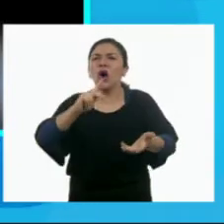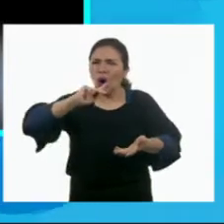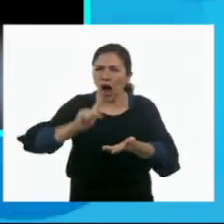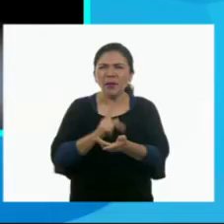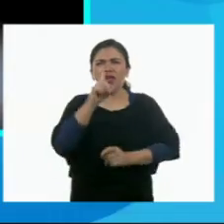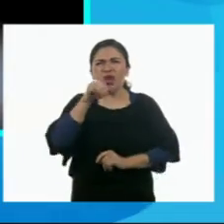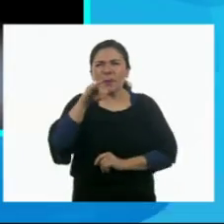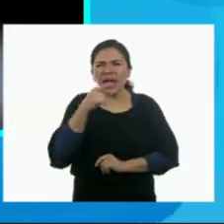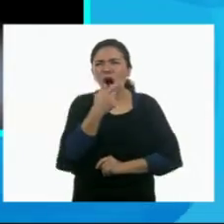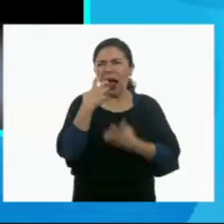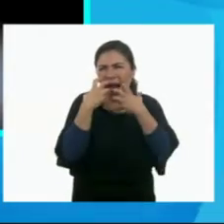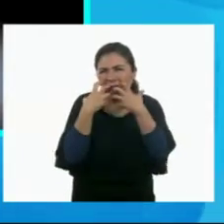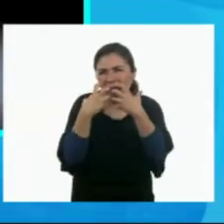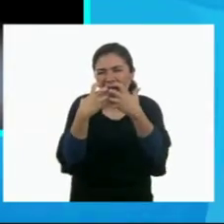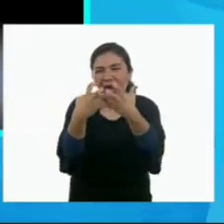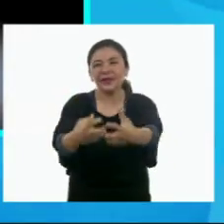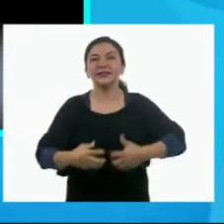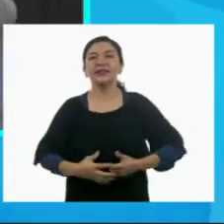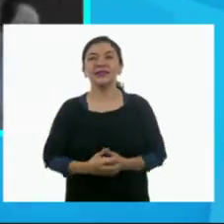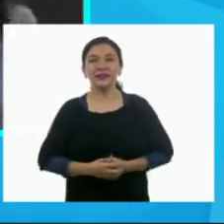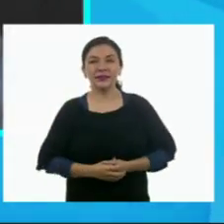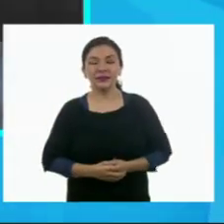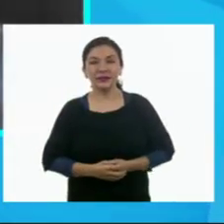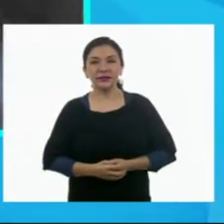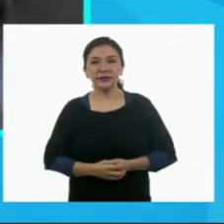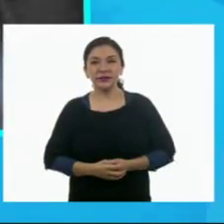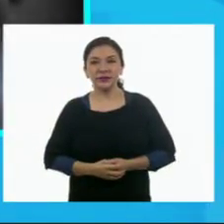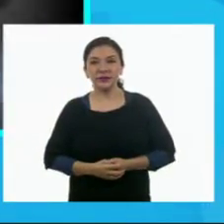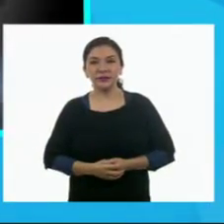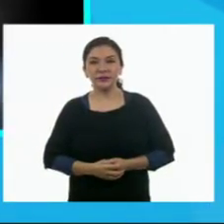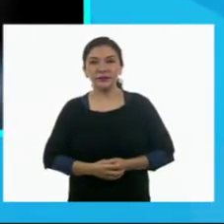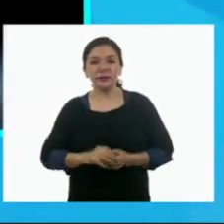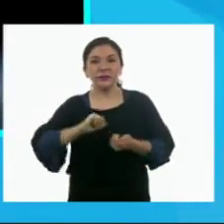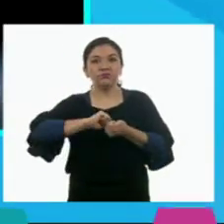¡Domingo Hilario Sánchez, buen rostro!